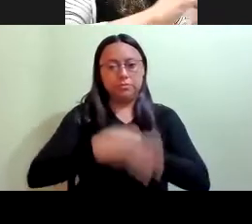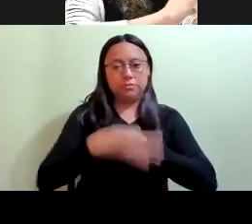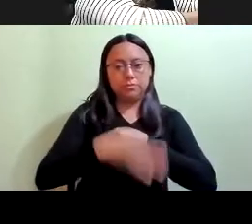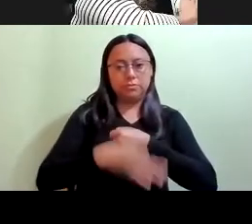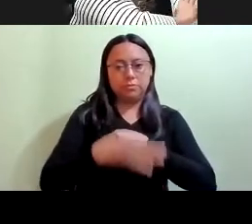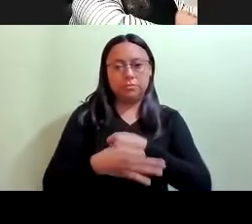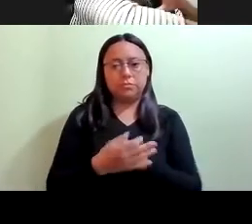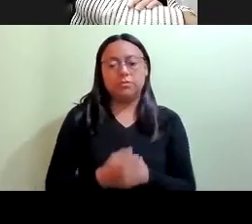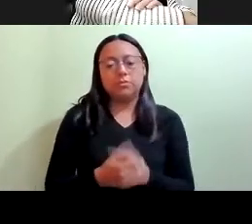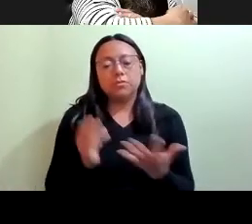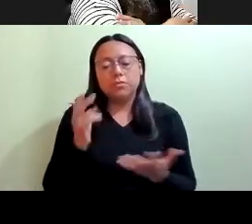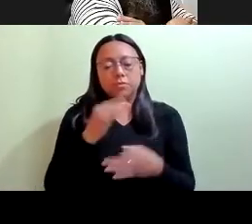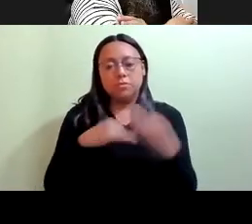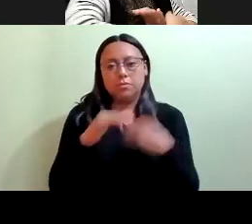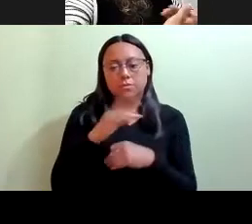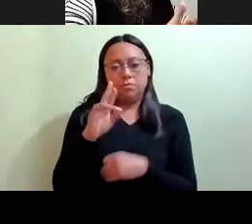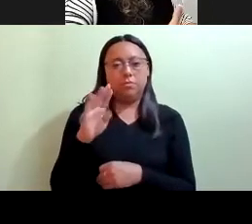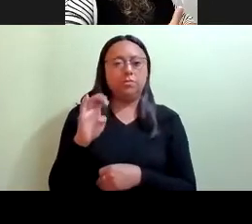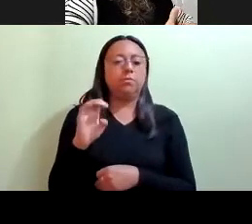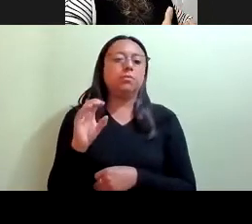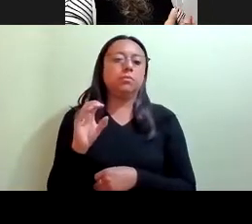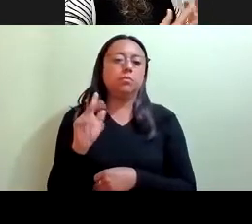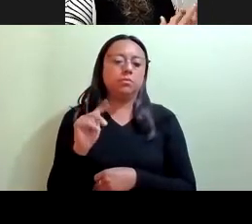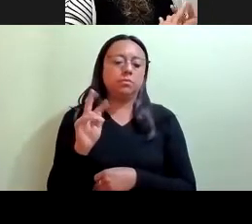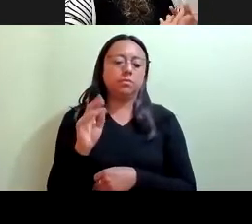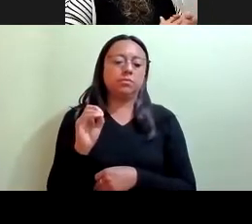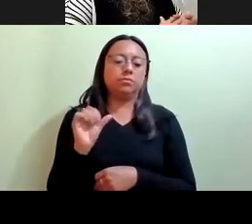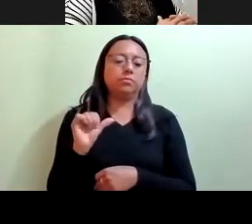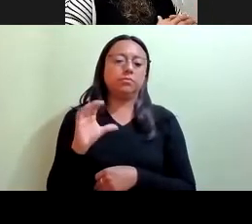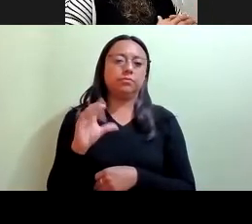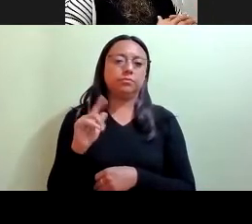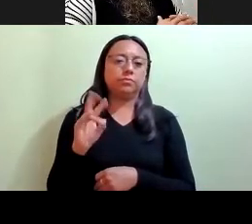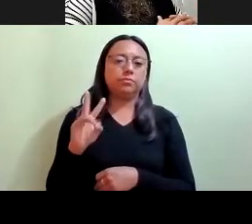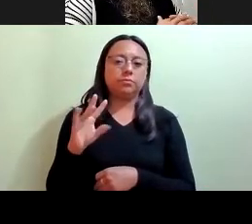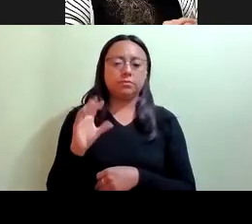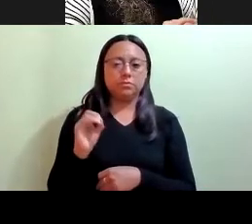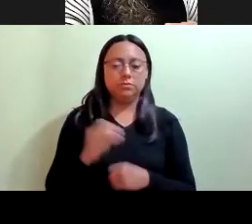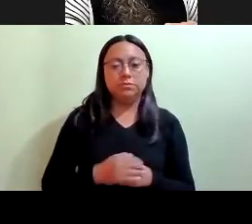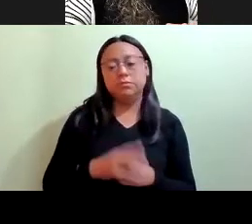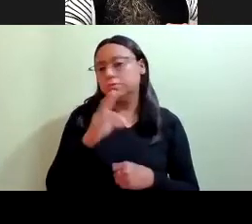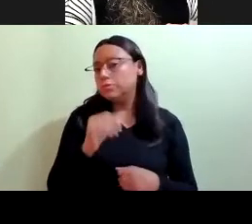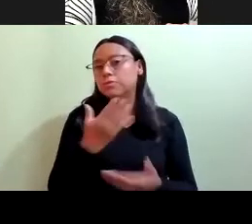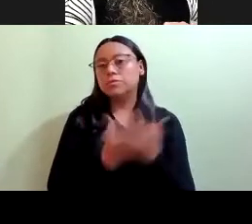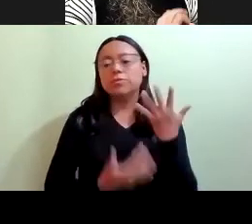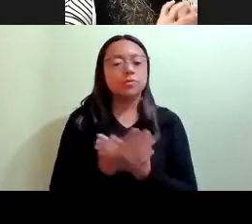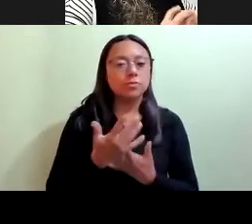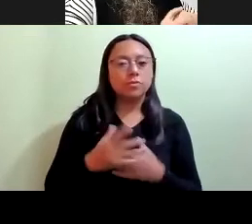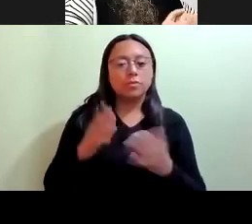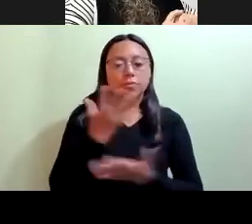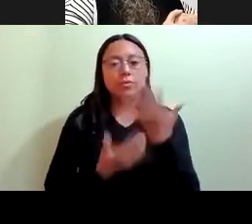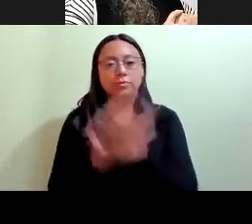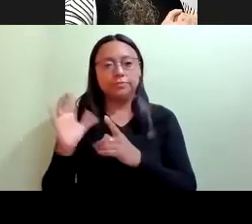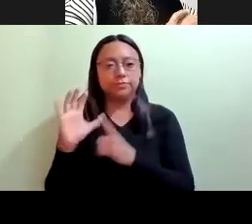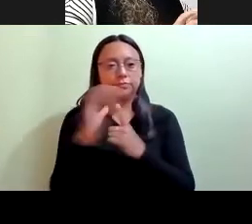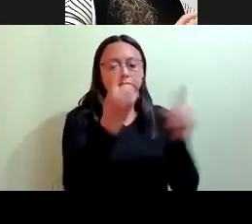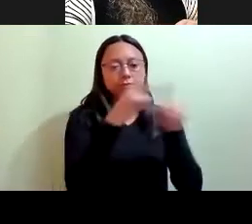situaciones retroactivas, pero sí es el conocimiento del Pleno la creación de las comisiones y por lo tanto no hay